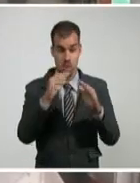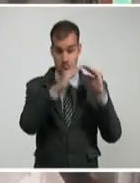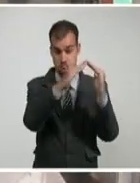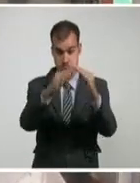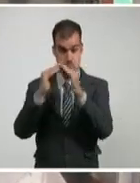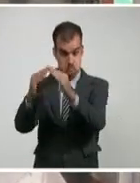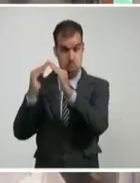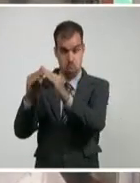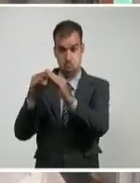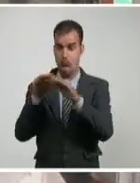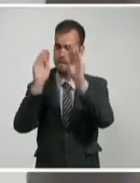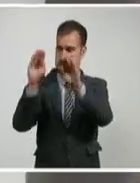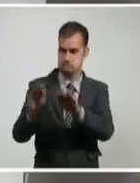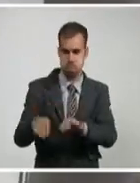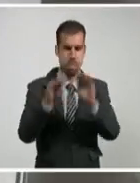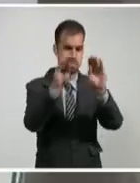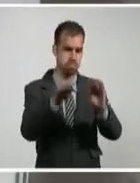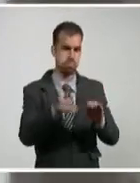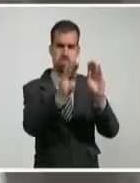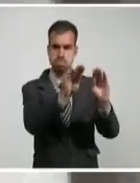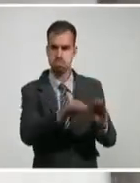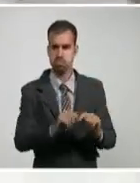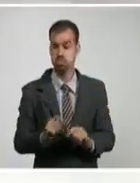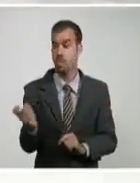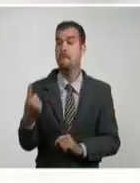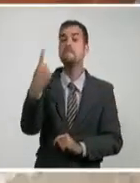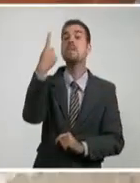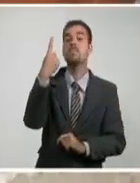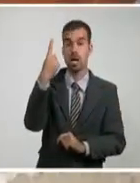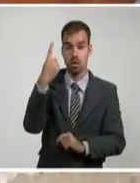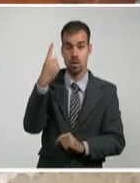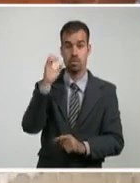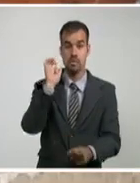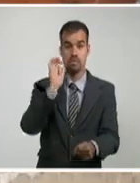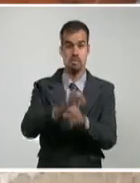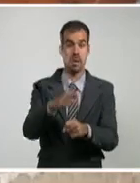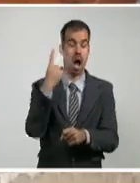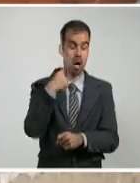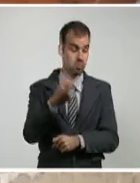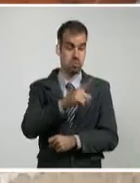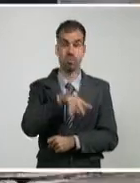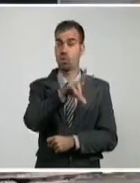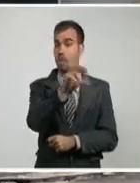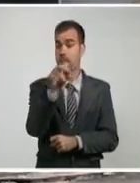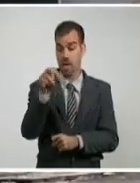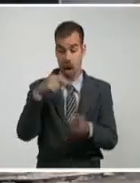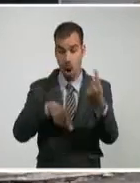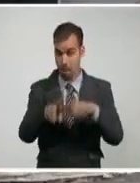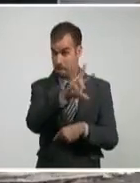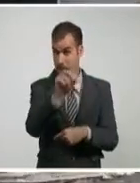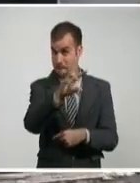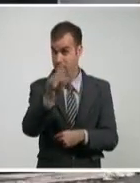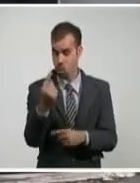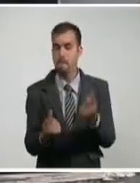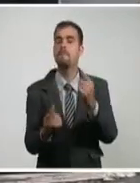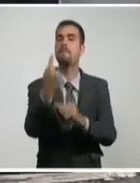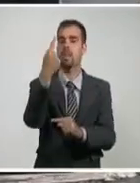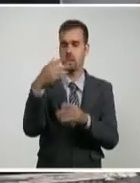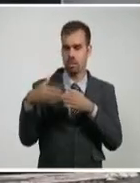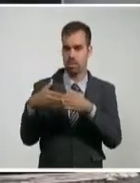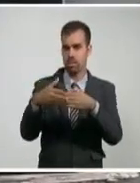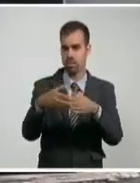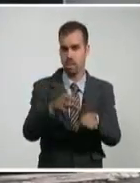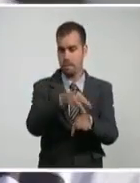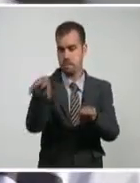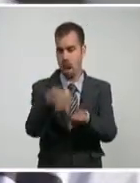es la primera importación de fertilizante que recibe la empresa a sumar desde el 2020 e inició el proceso de descarga desde el 8 del presente mes